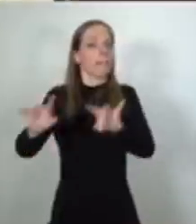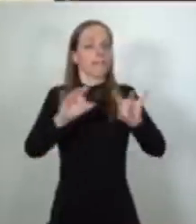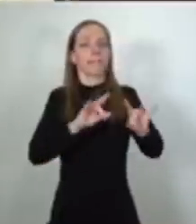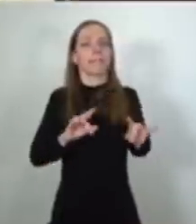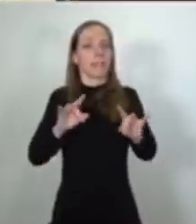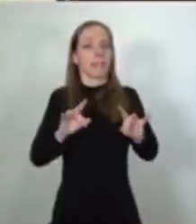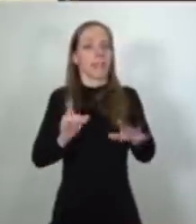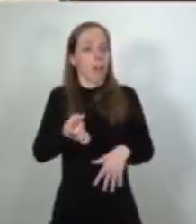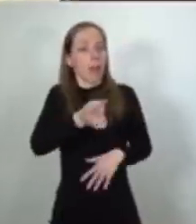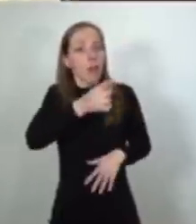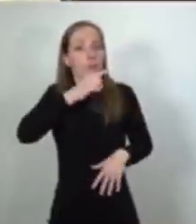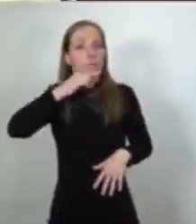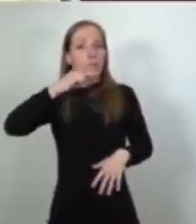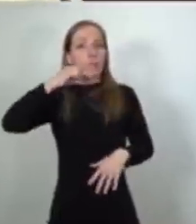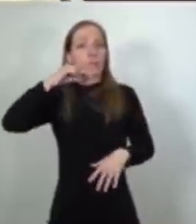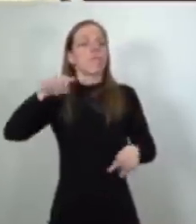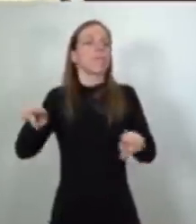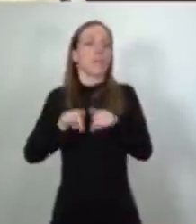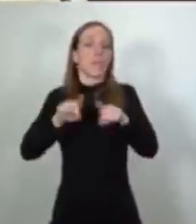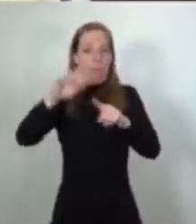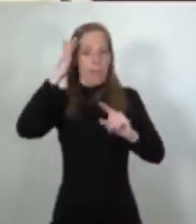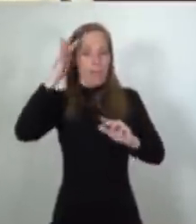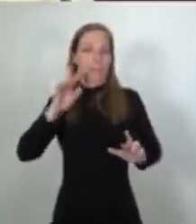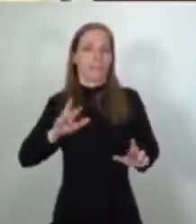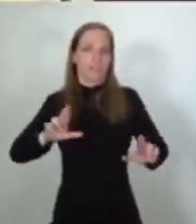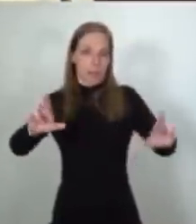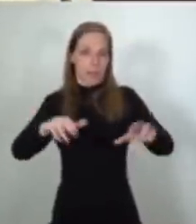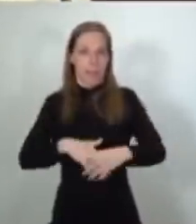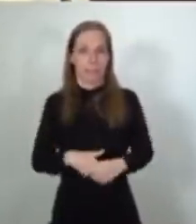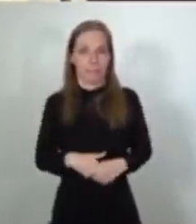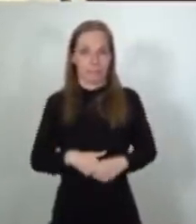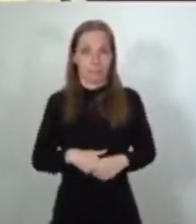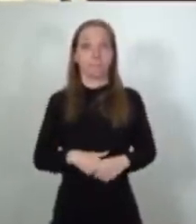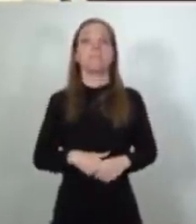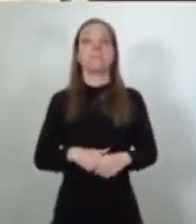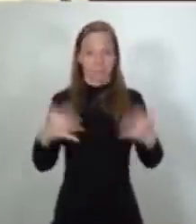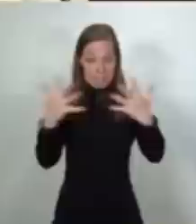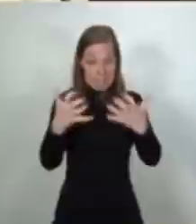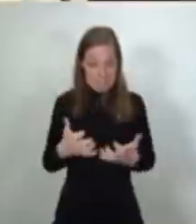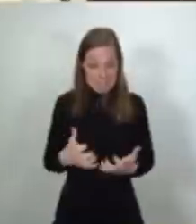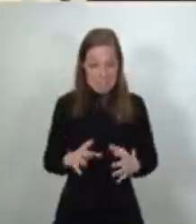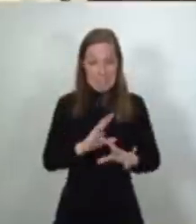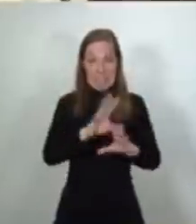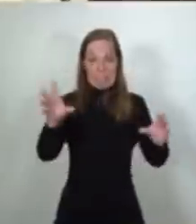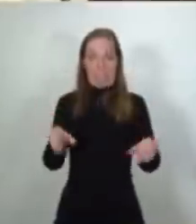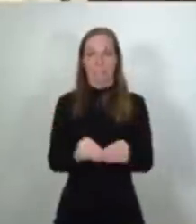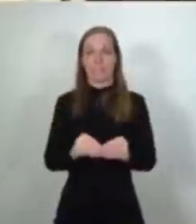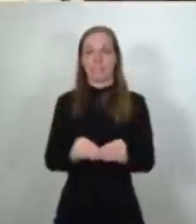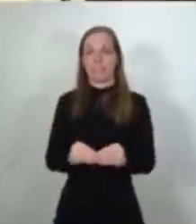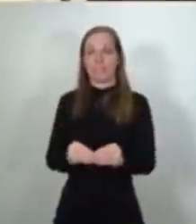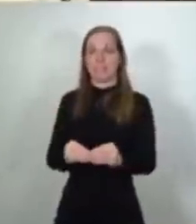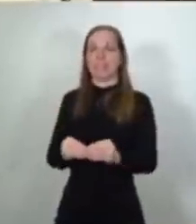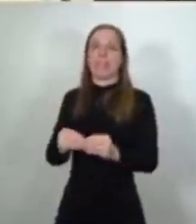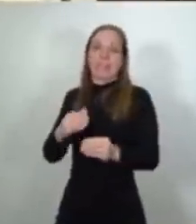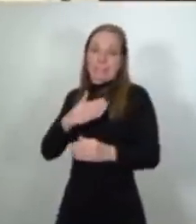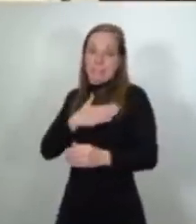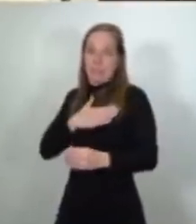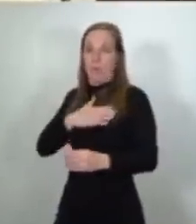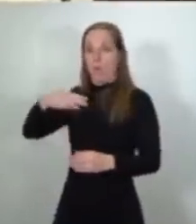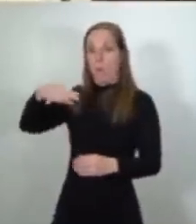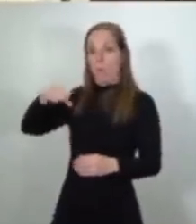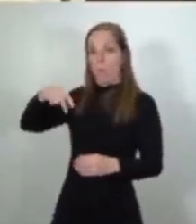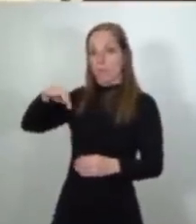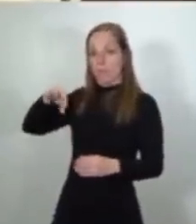y dulce como una esperanza». Y concluye la poeta, querido Luis García Montero: